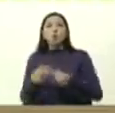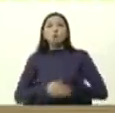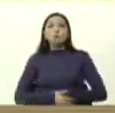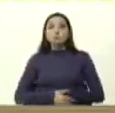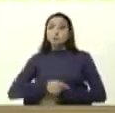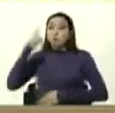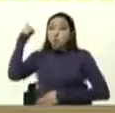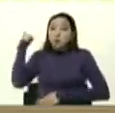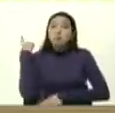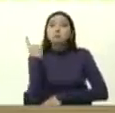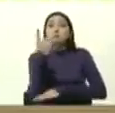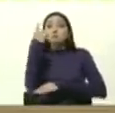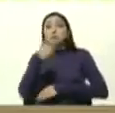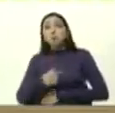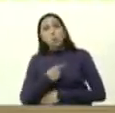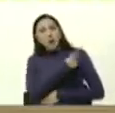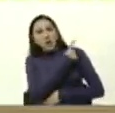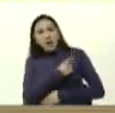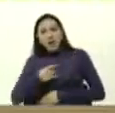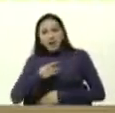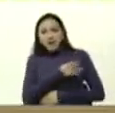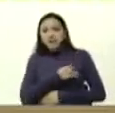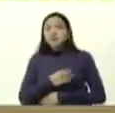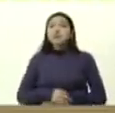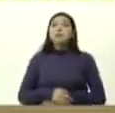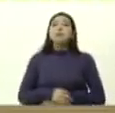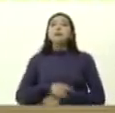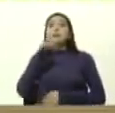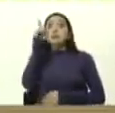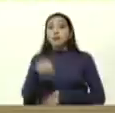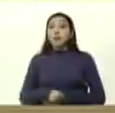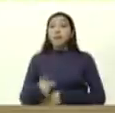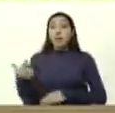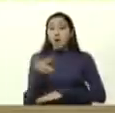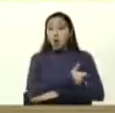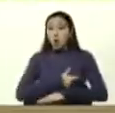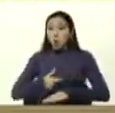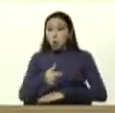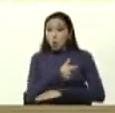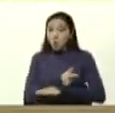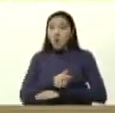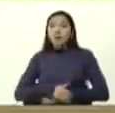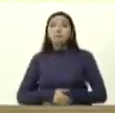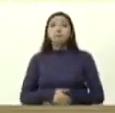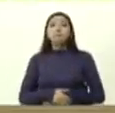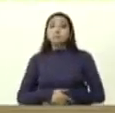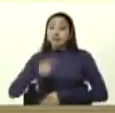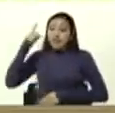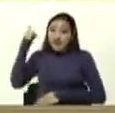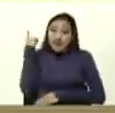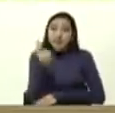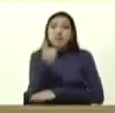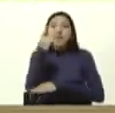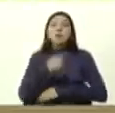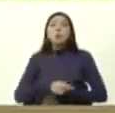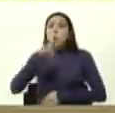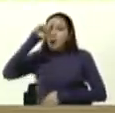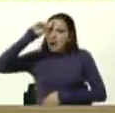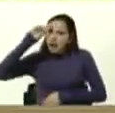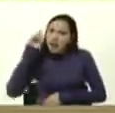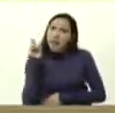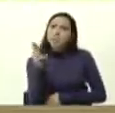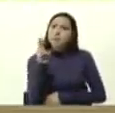exigido al gobierno nacional de Chile, al gobierno local de Iquique, hemos exigido el respeto y